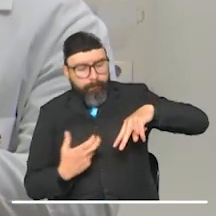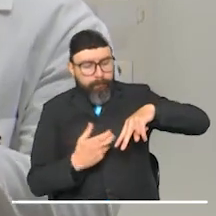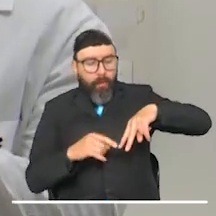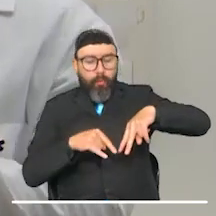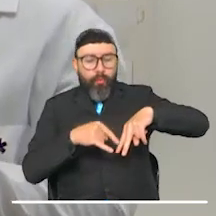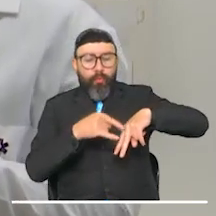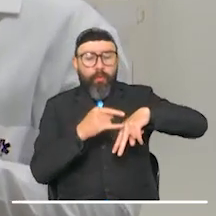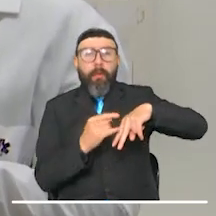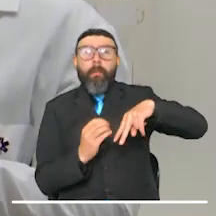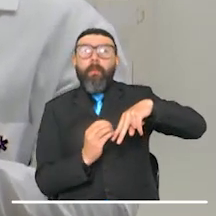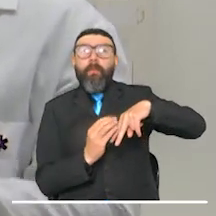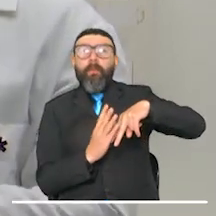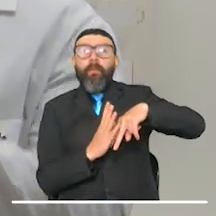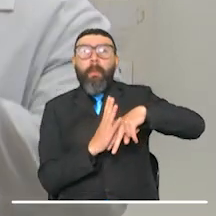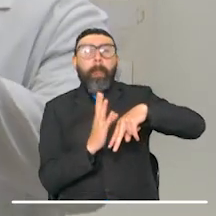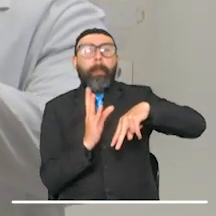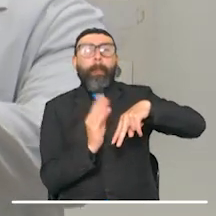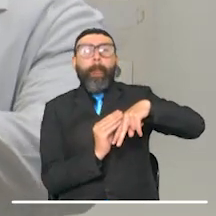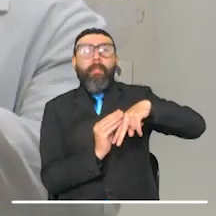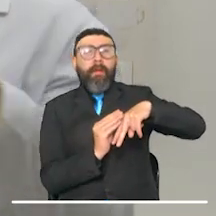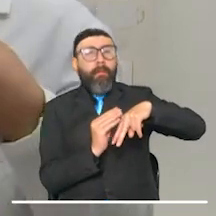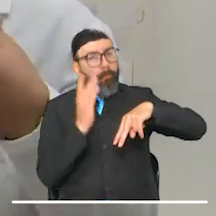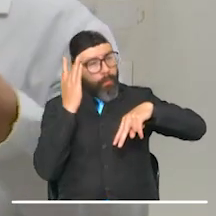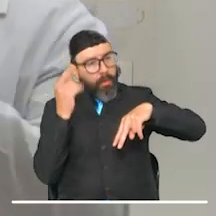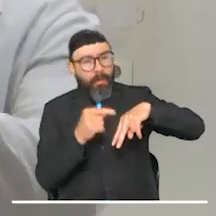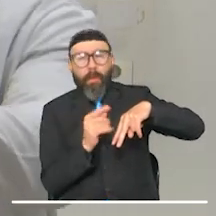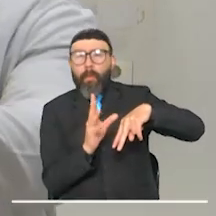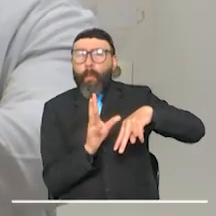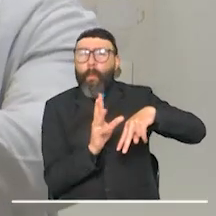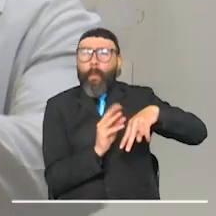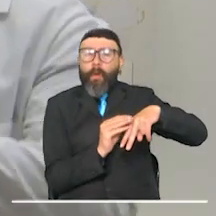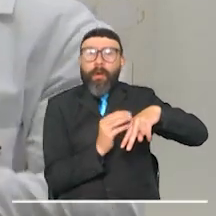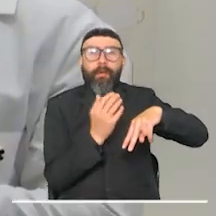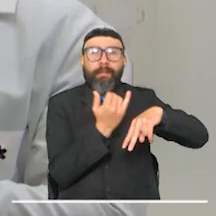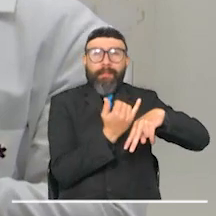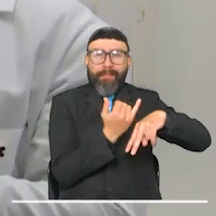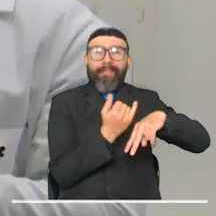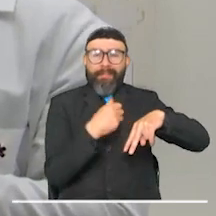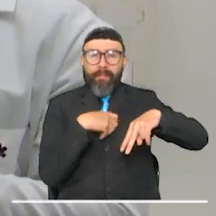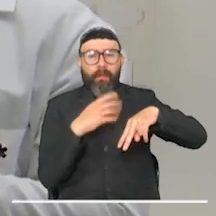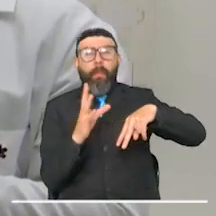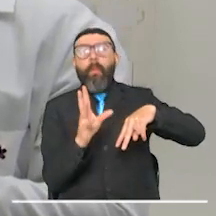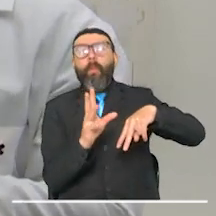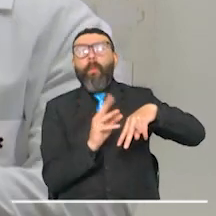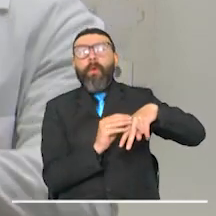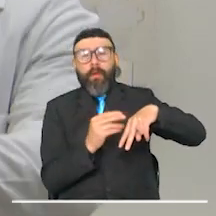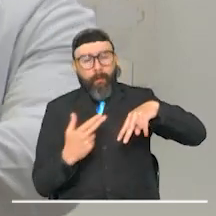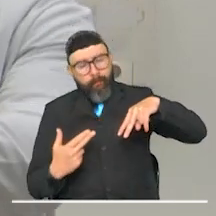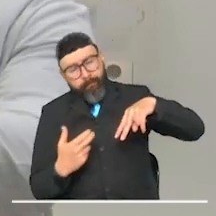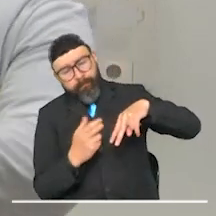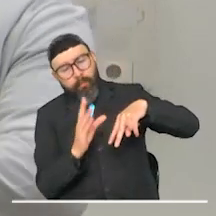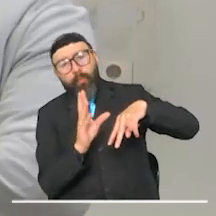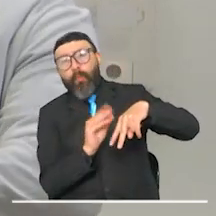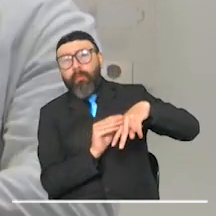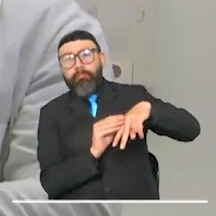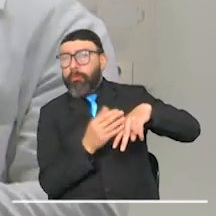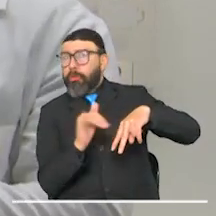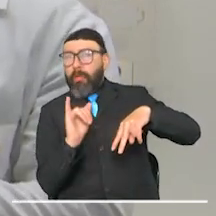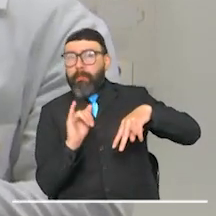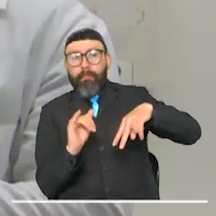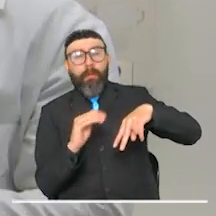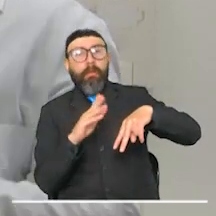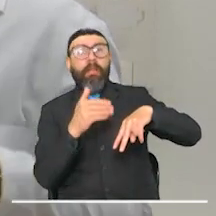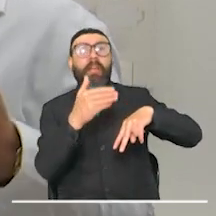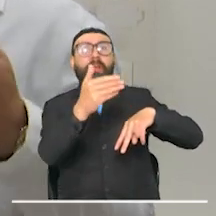desaparece al momento por la vasoconstricción por el vaciado de la avena con la con el medicamento pero luego la